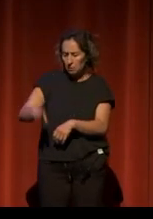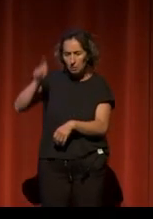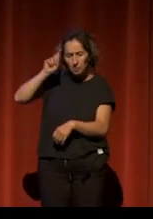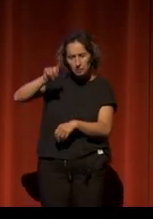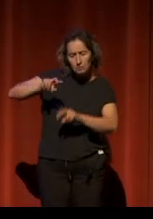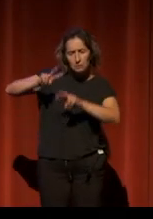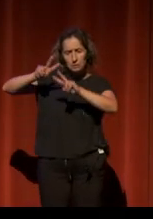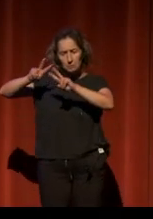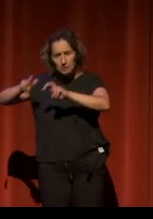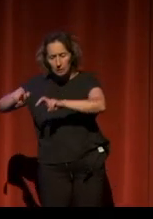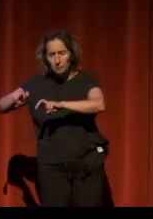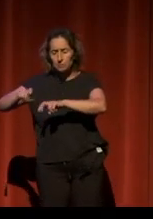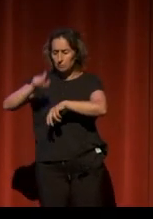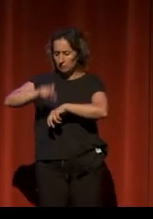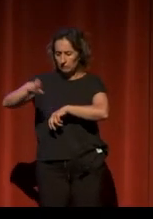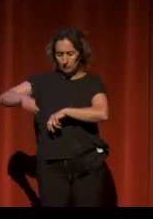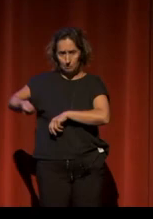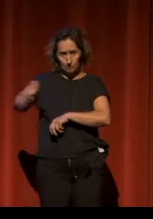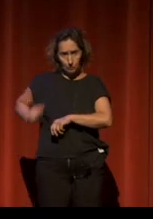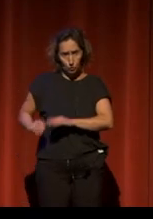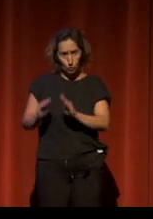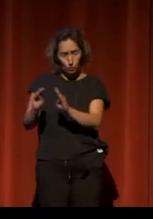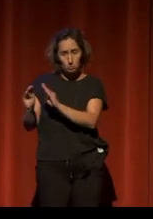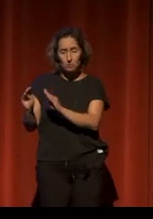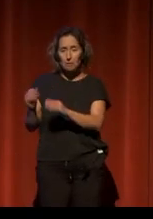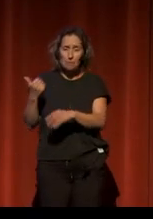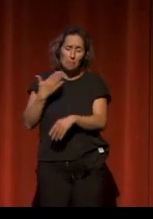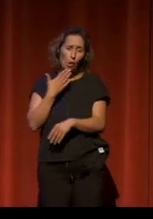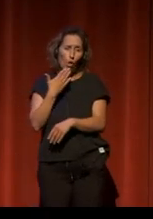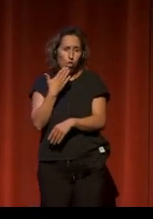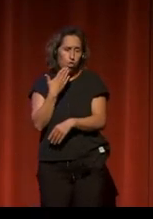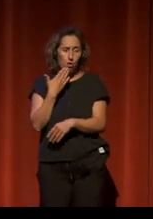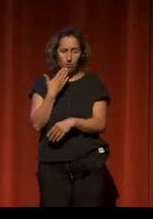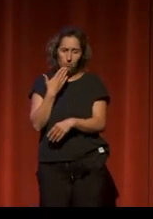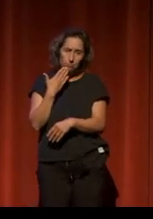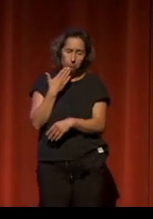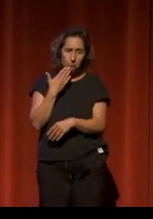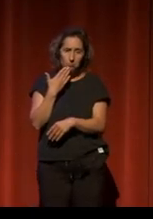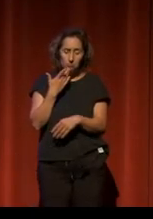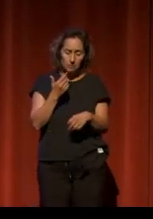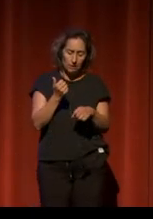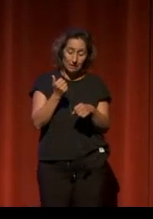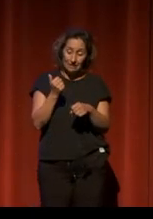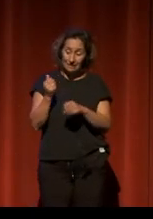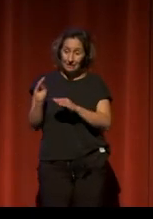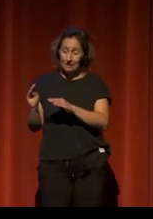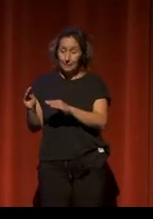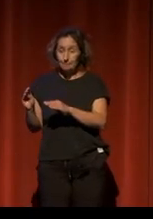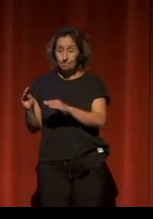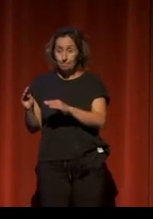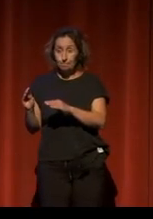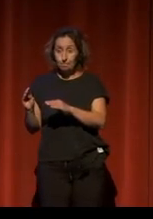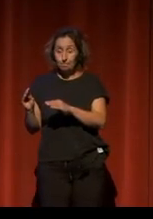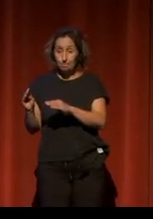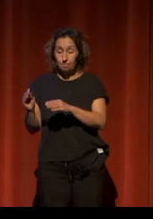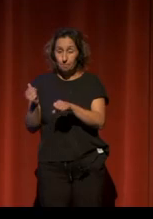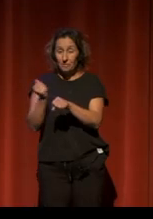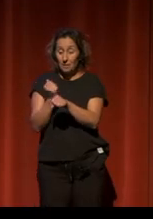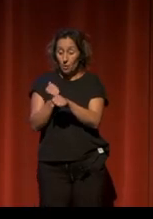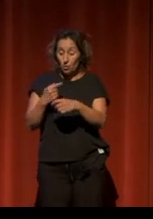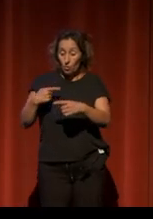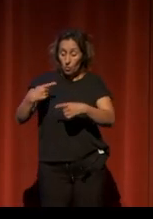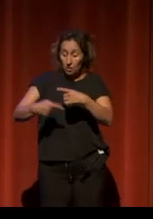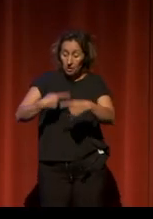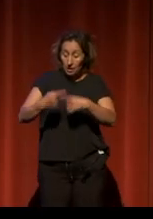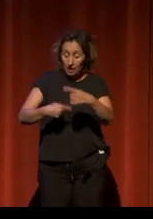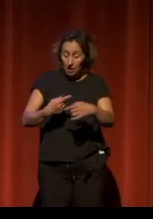investigadores Y que además hacen esto un poco casi por Hobby no dentro de en paralelo a sus e eh quehaceres digamos